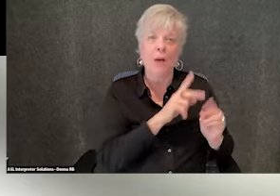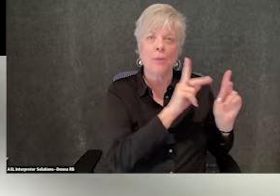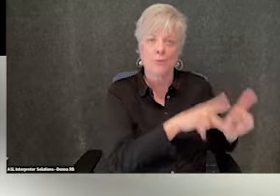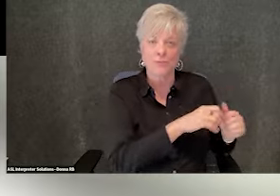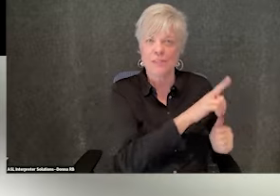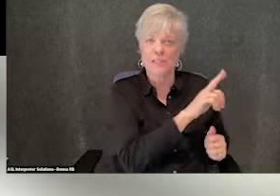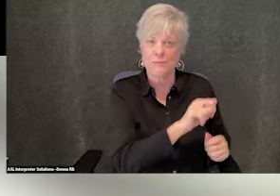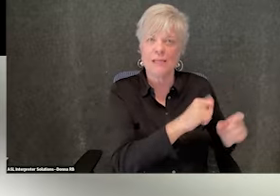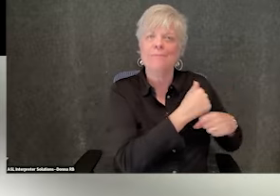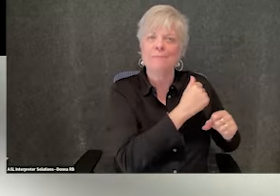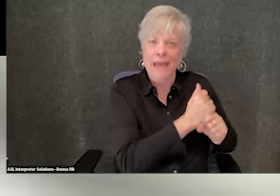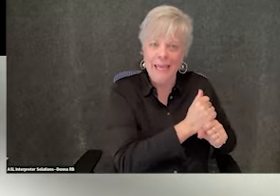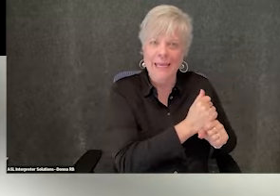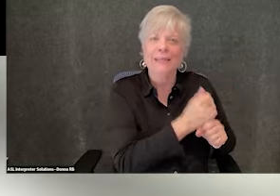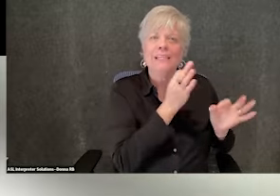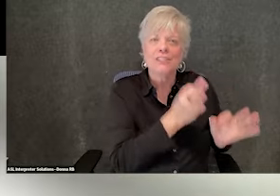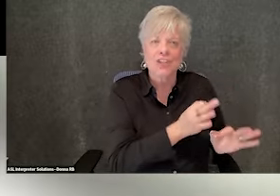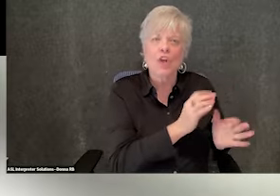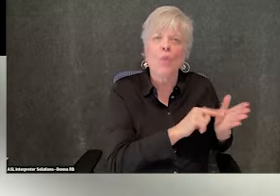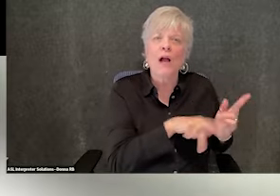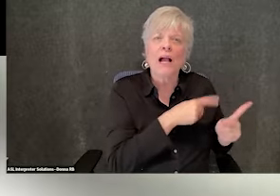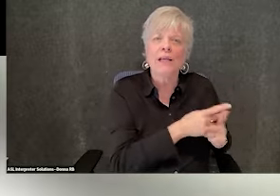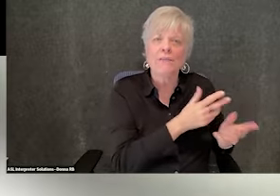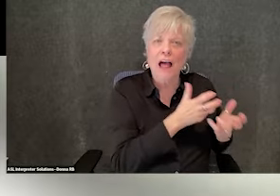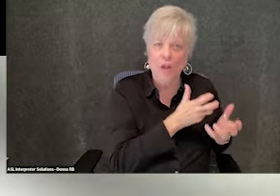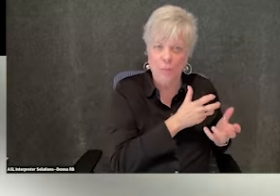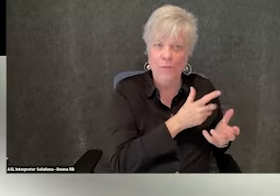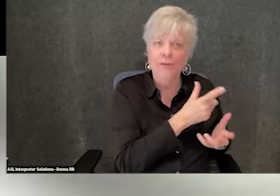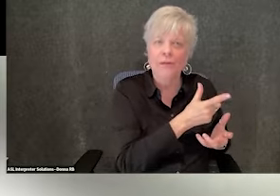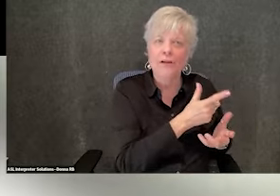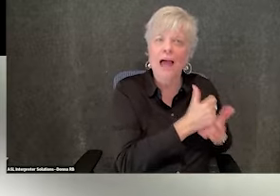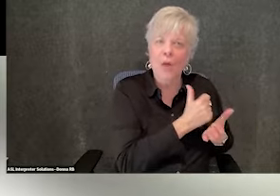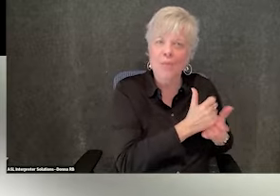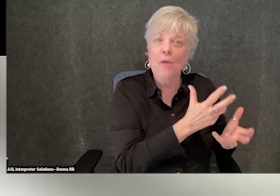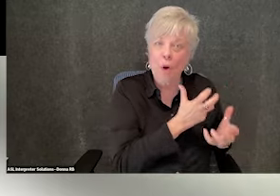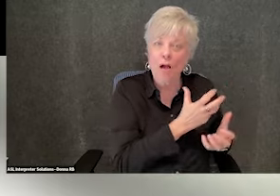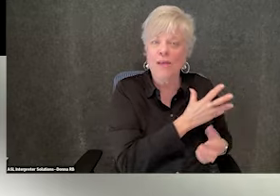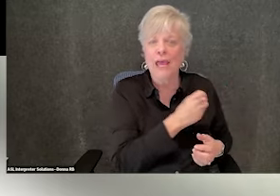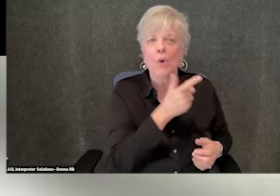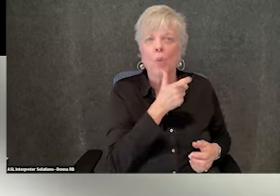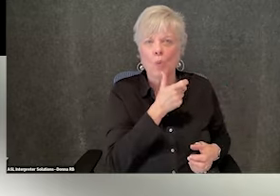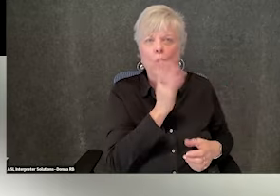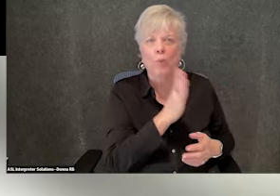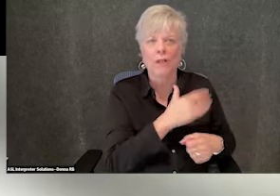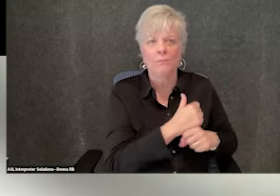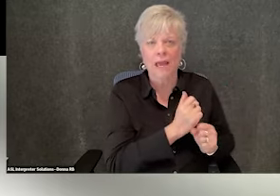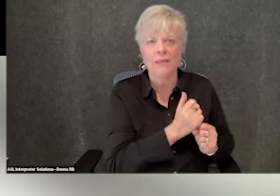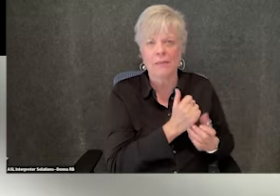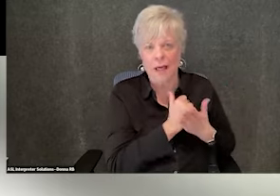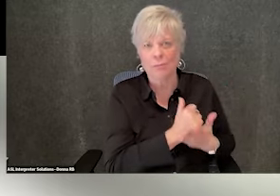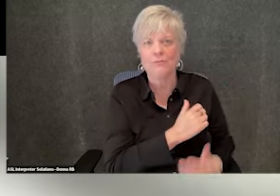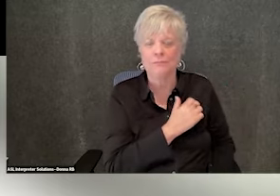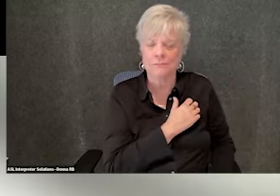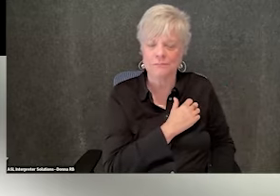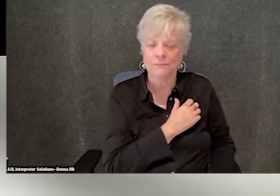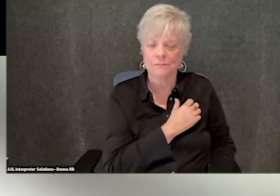de autorización para divulgar información, protege a la institución o la entidad y el acuerdo